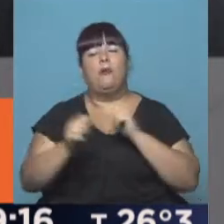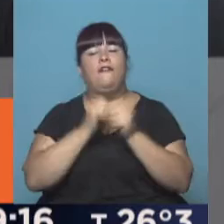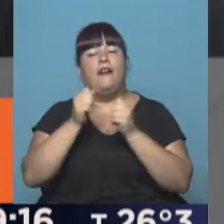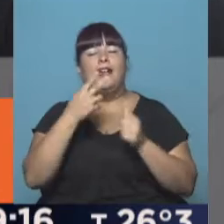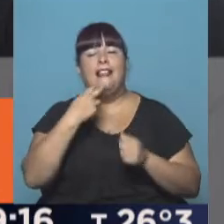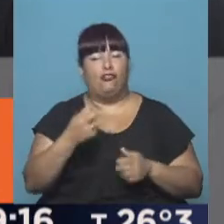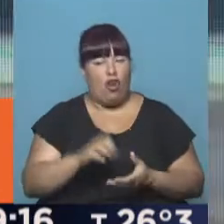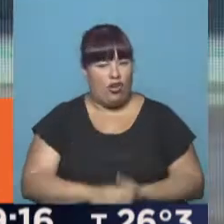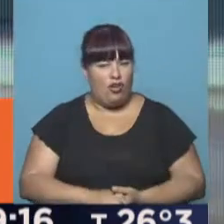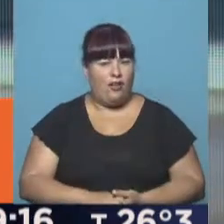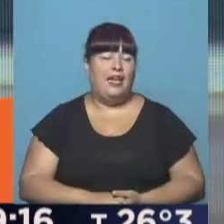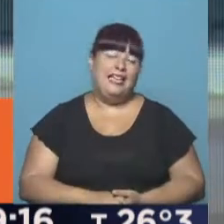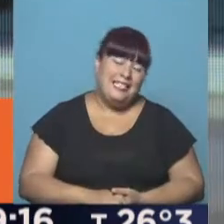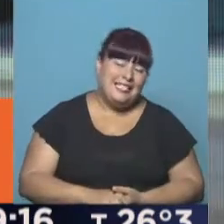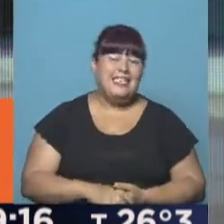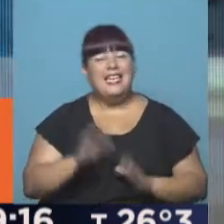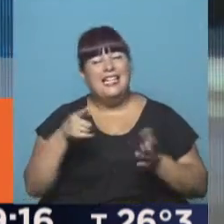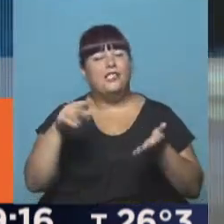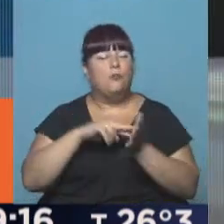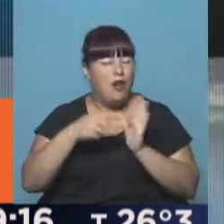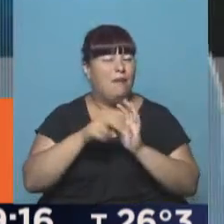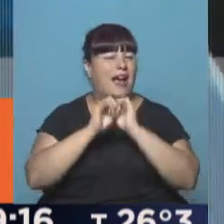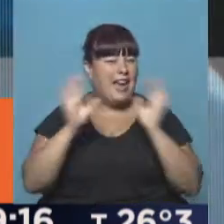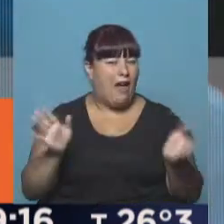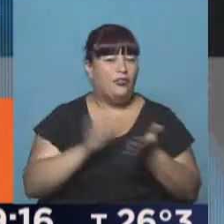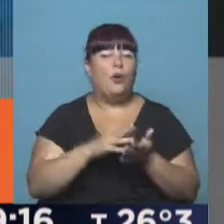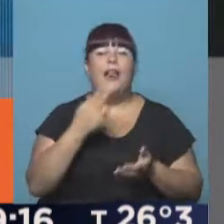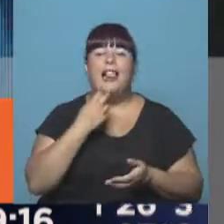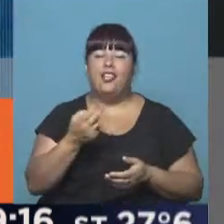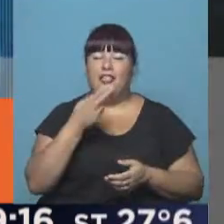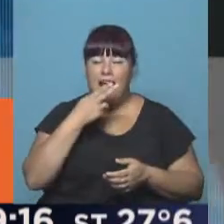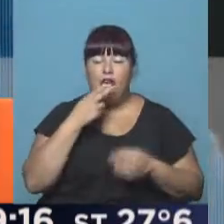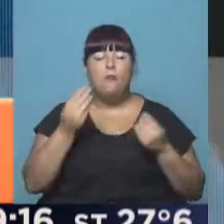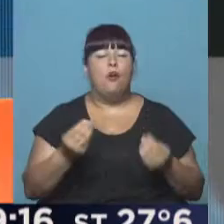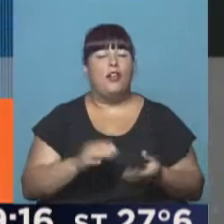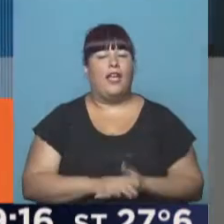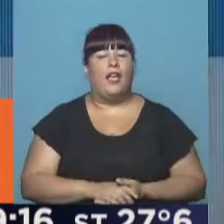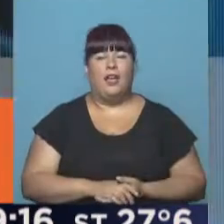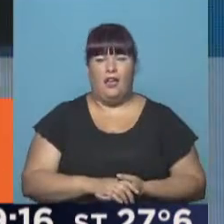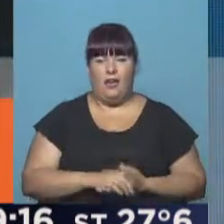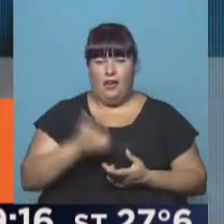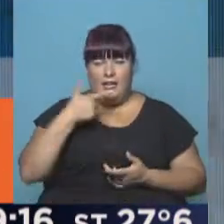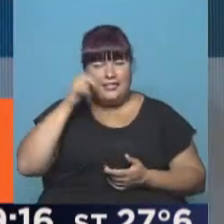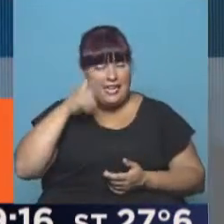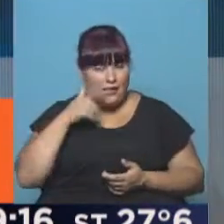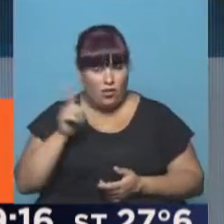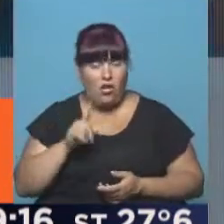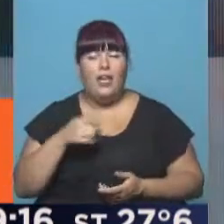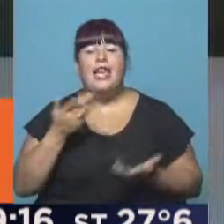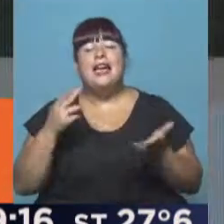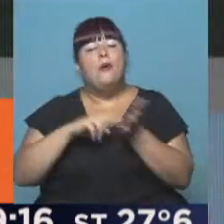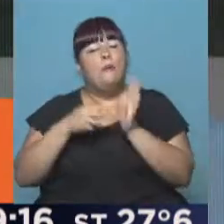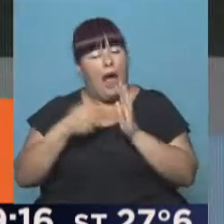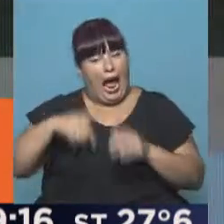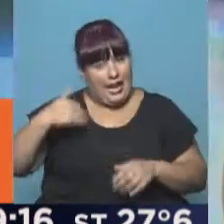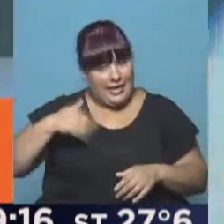cigarrillos electrónicos. Sí, bueno, ese es un problema grave el tema de los cigarrillos electrónicos porque... Es tendencia en alza, el